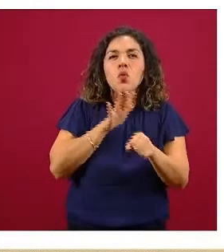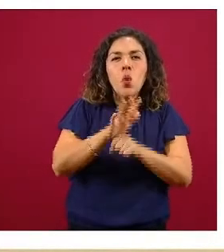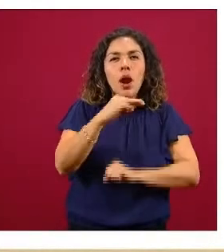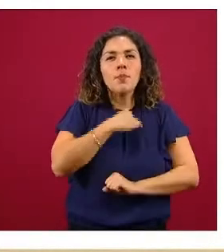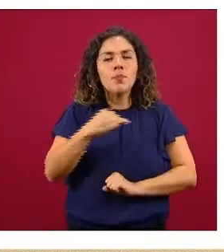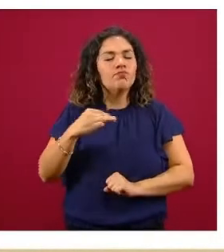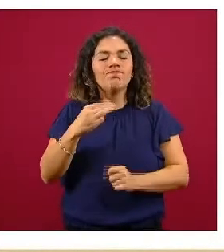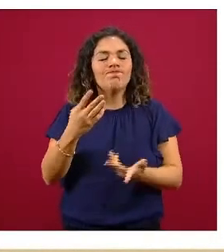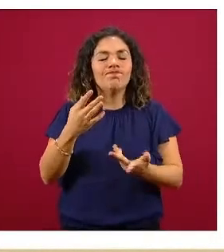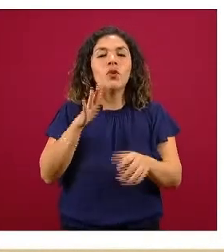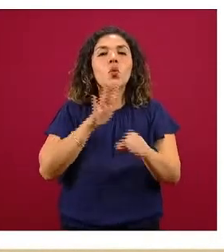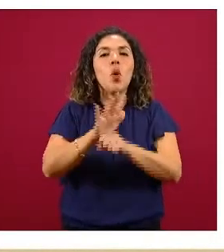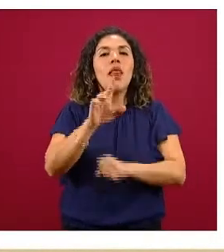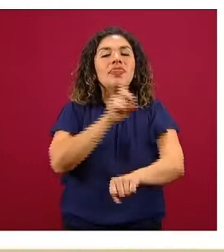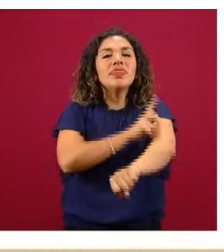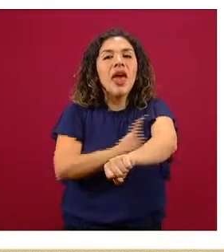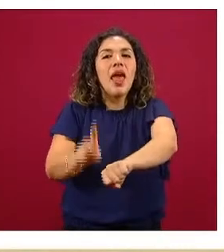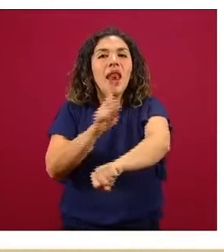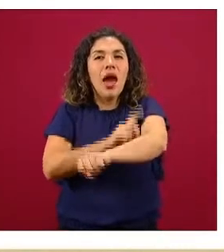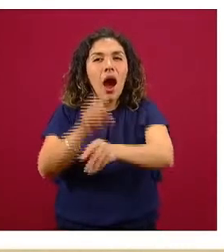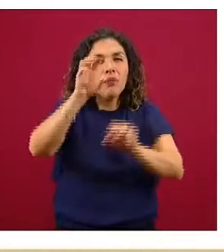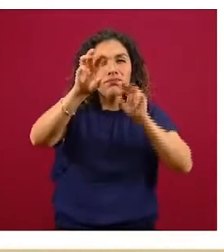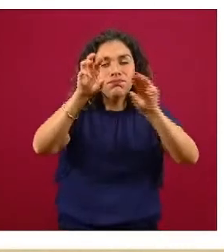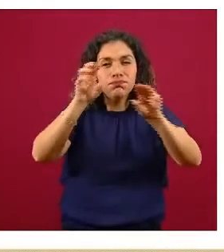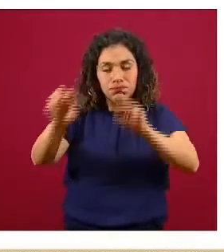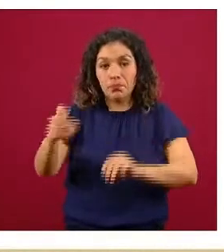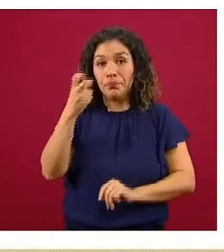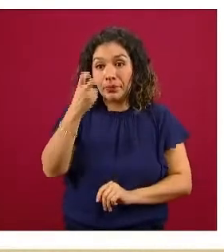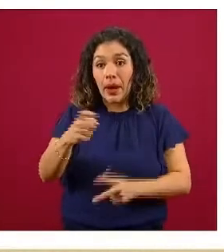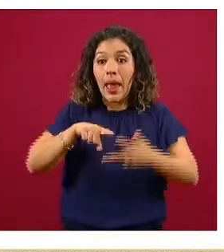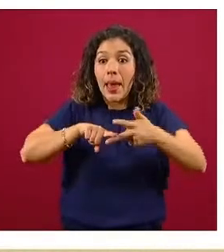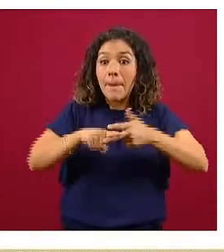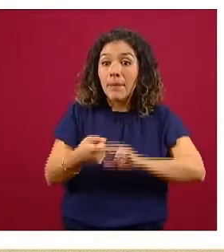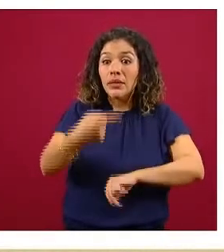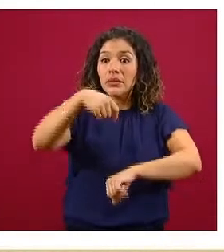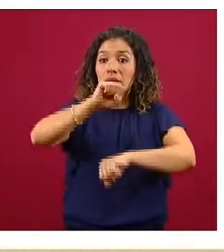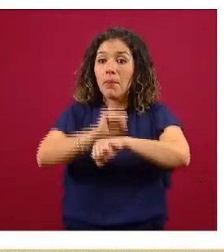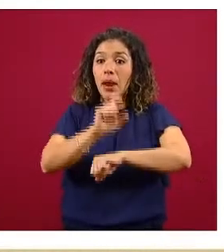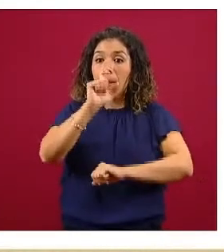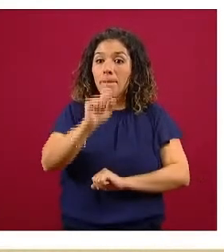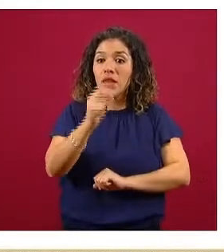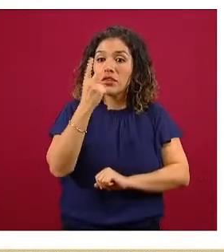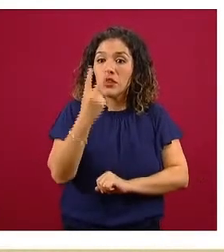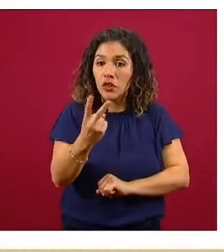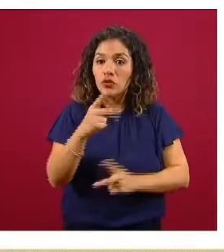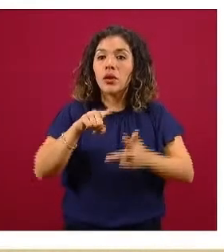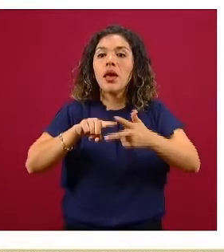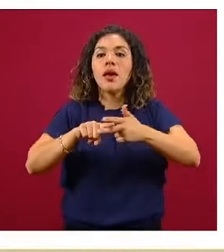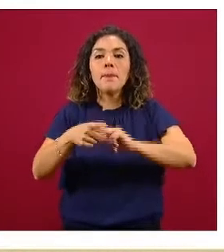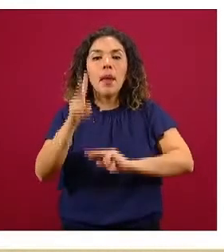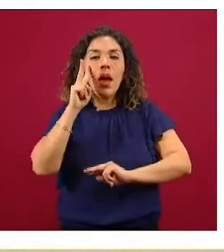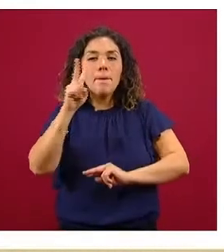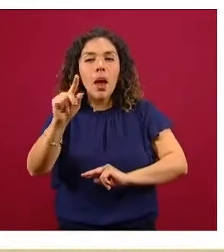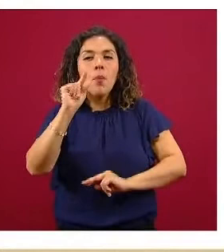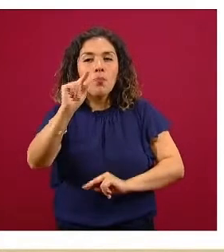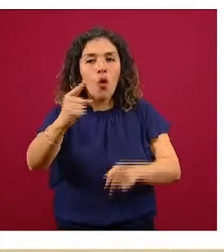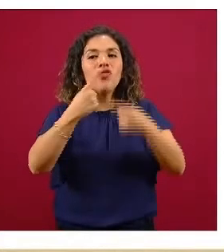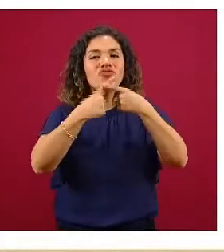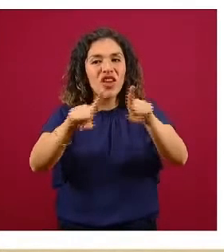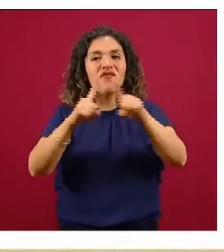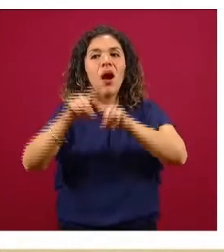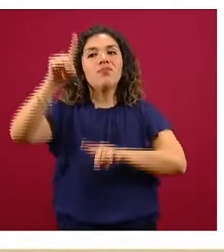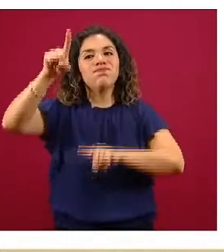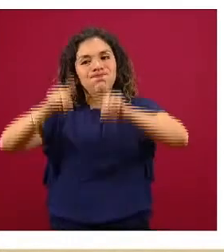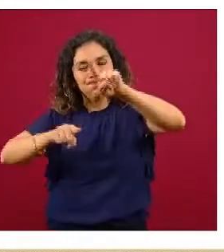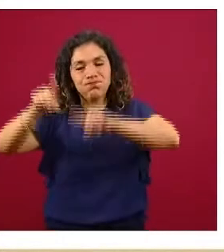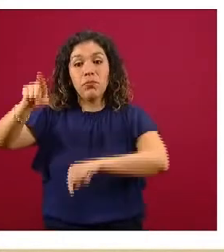demarcaciones territoriales. A partir aproximadamente de la semana 22 es cuando empezamos a ver algunas diferencias. En